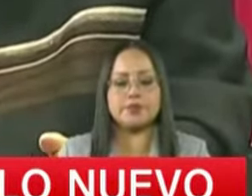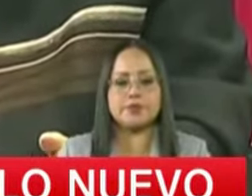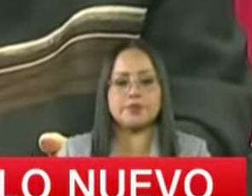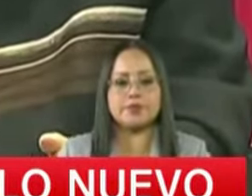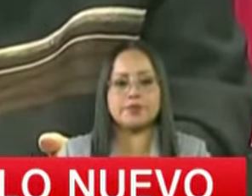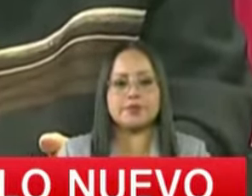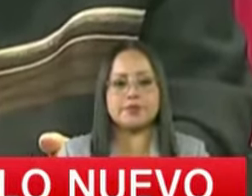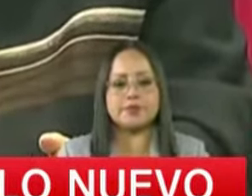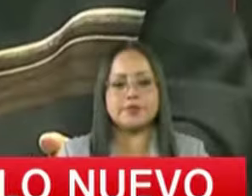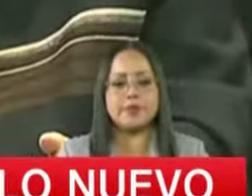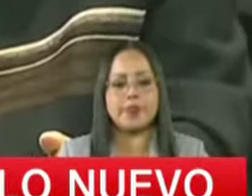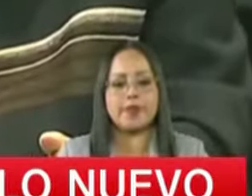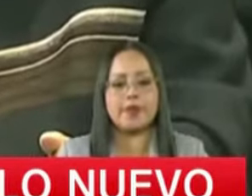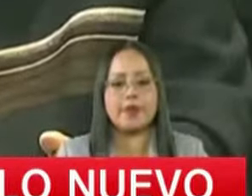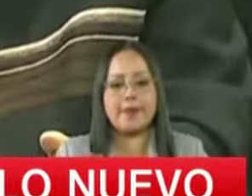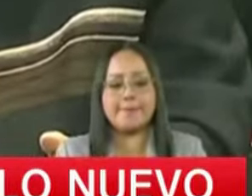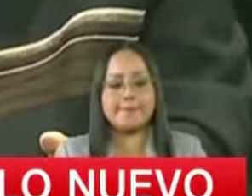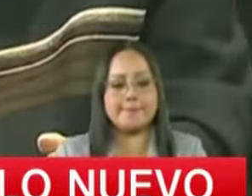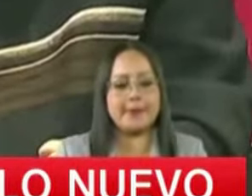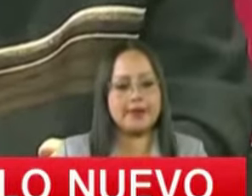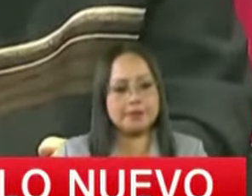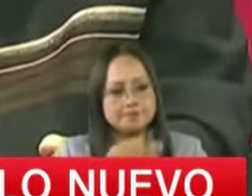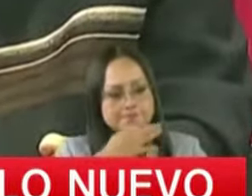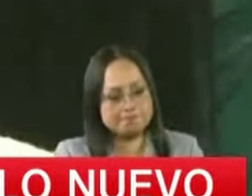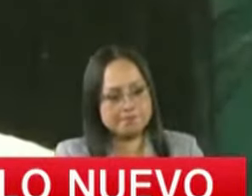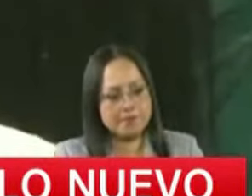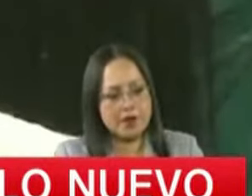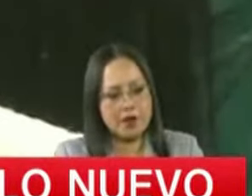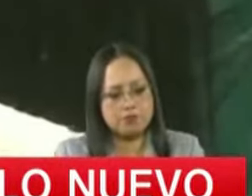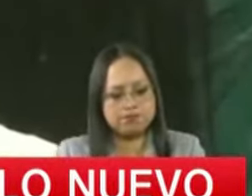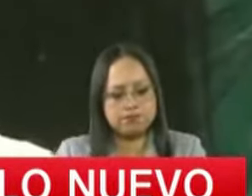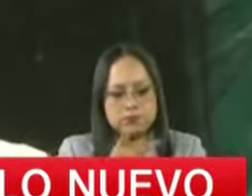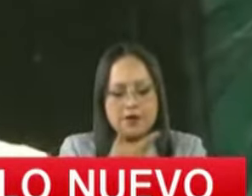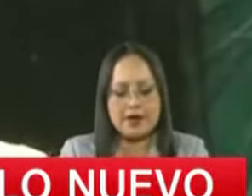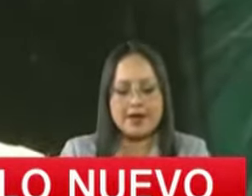Se informa a la presidencia que existen registrados